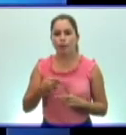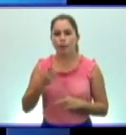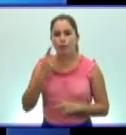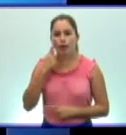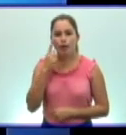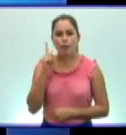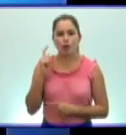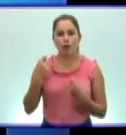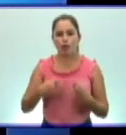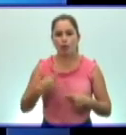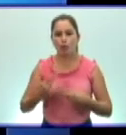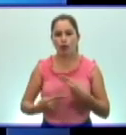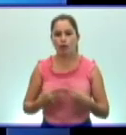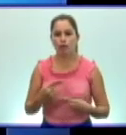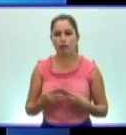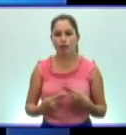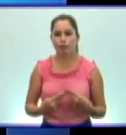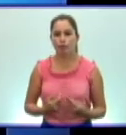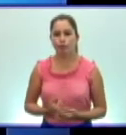debemos hacer.